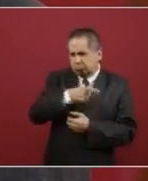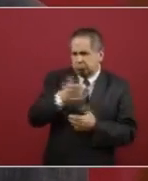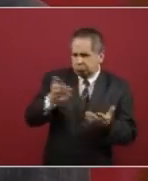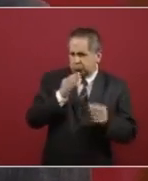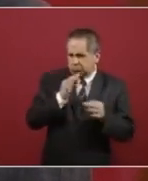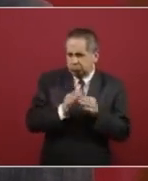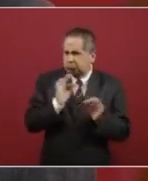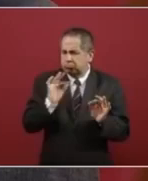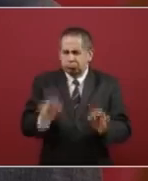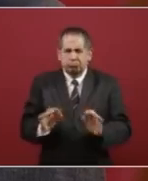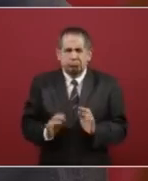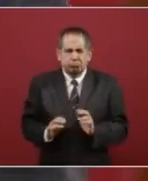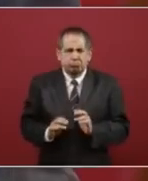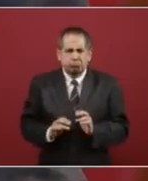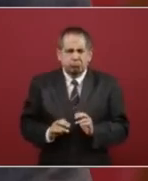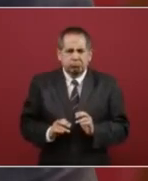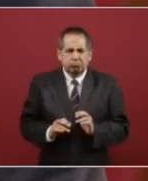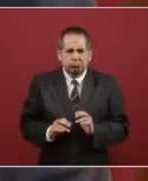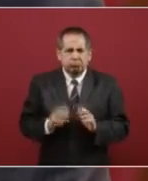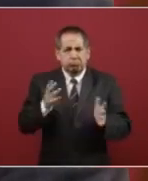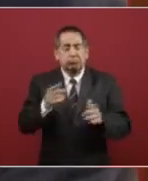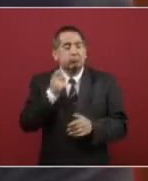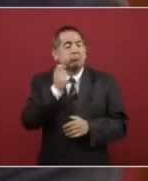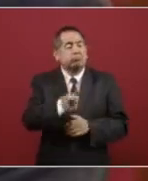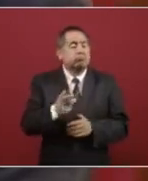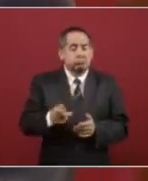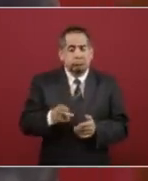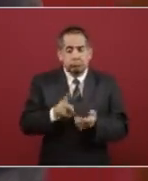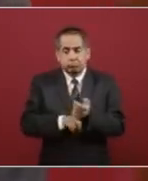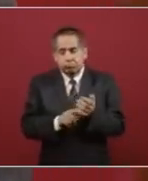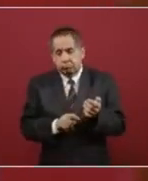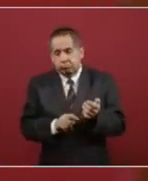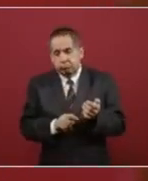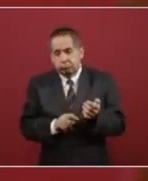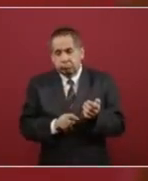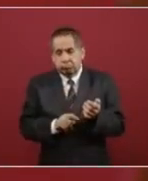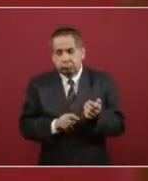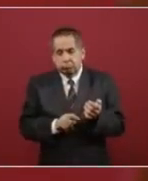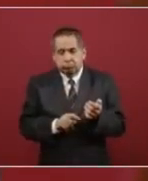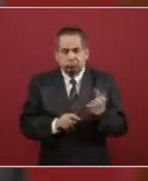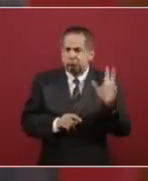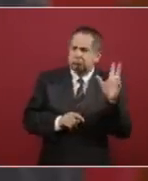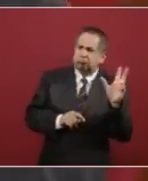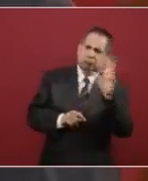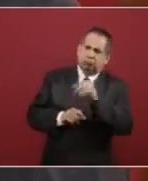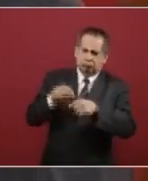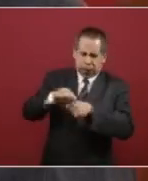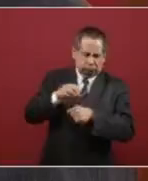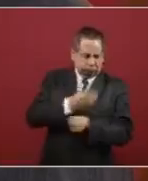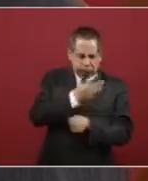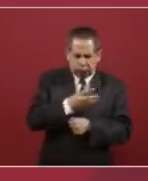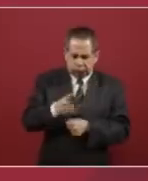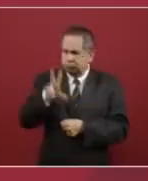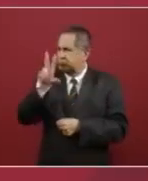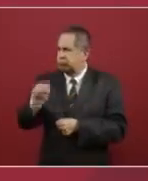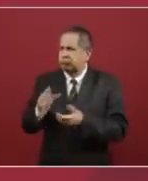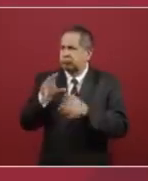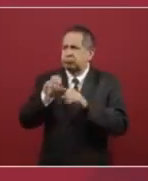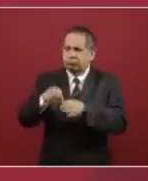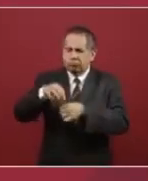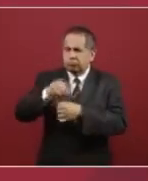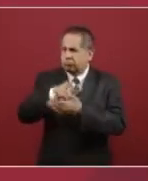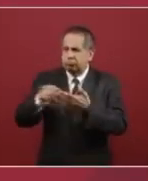sea, y el hecho de que se rechacen las ternas, pues